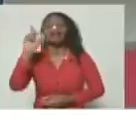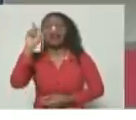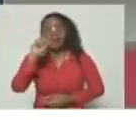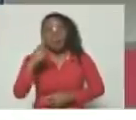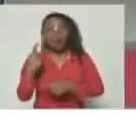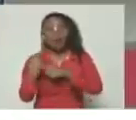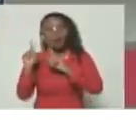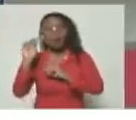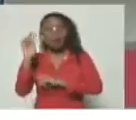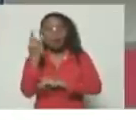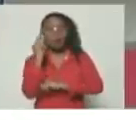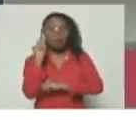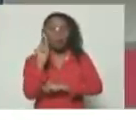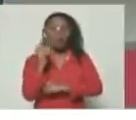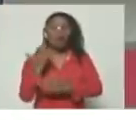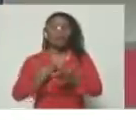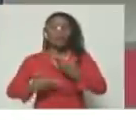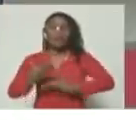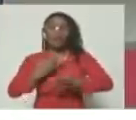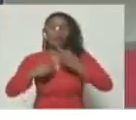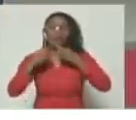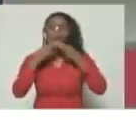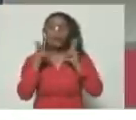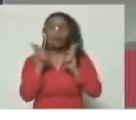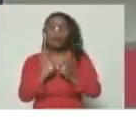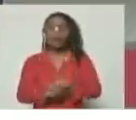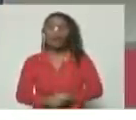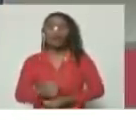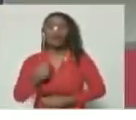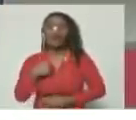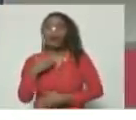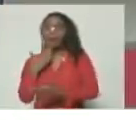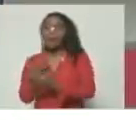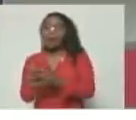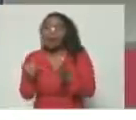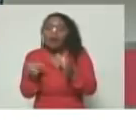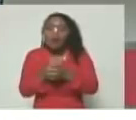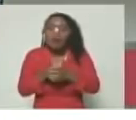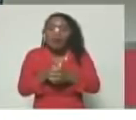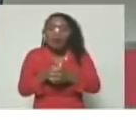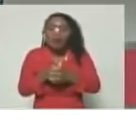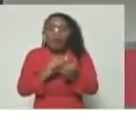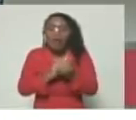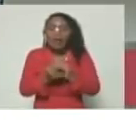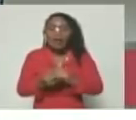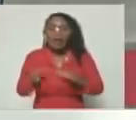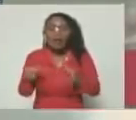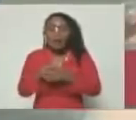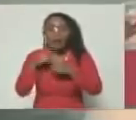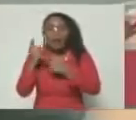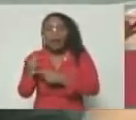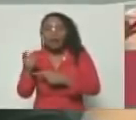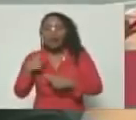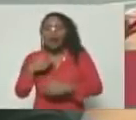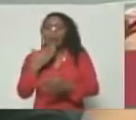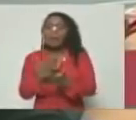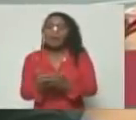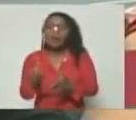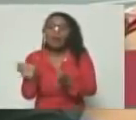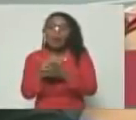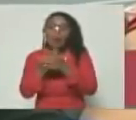punto, que es los servicios públicos. Le he pedido al Bloque del Cambio, reunido con ellos, y le pido a esta Comisión de